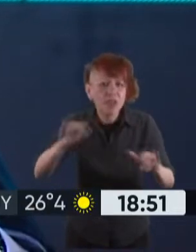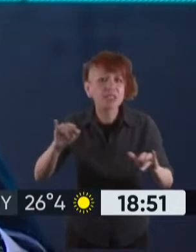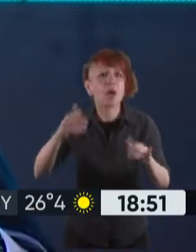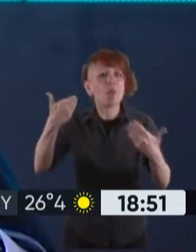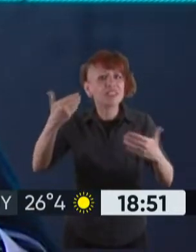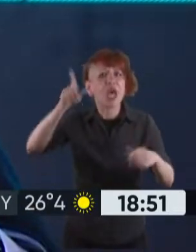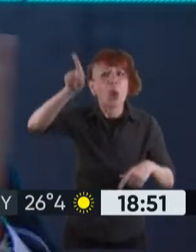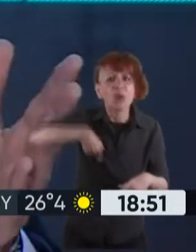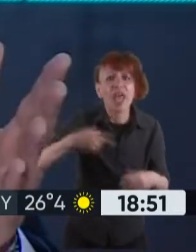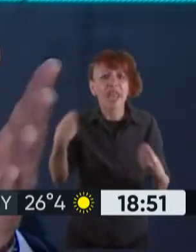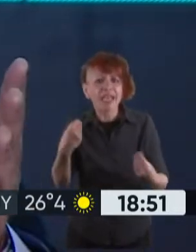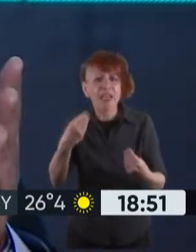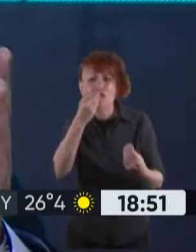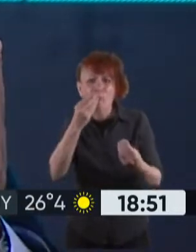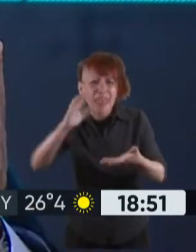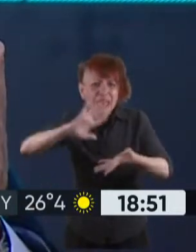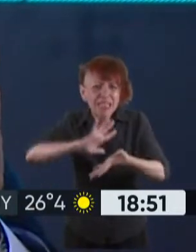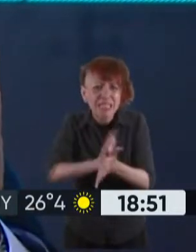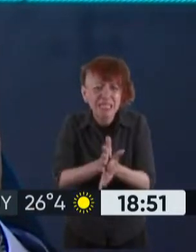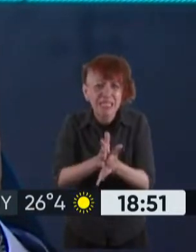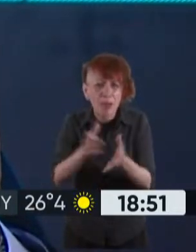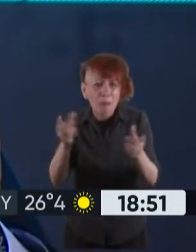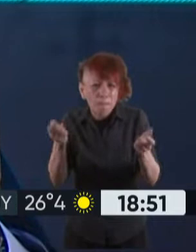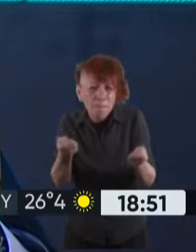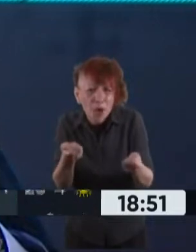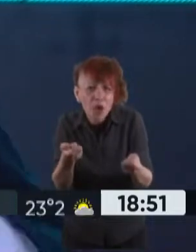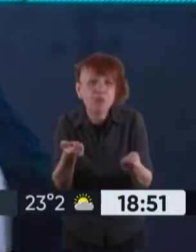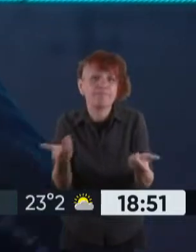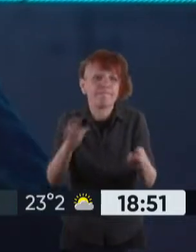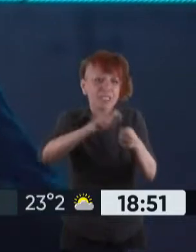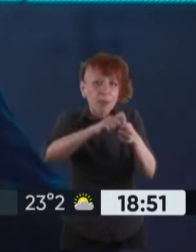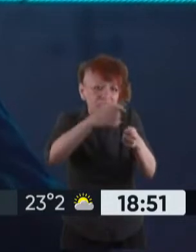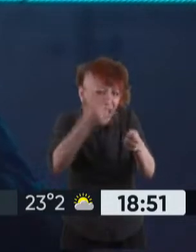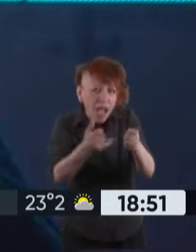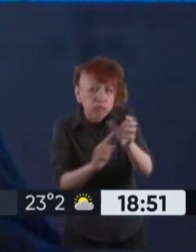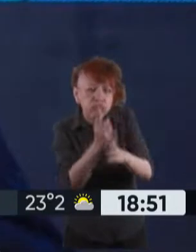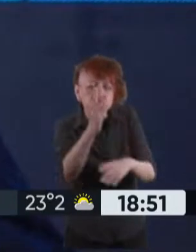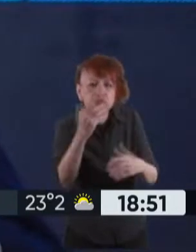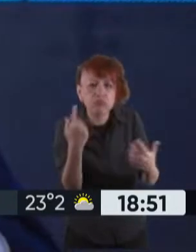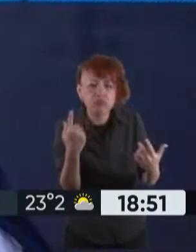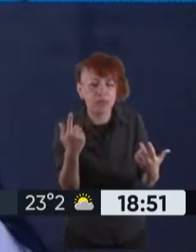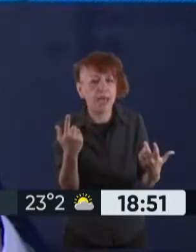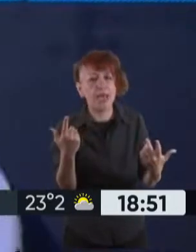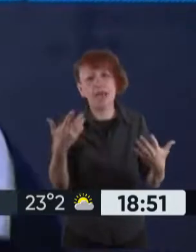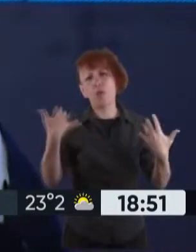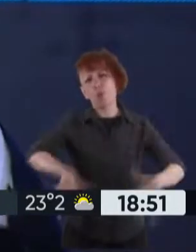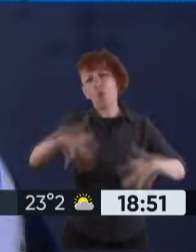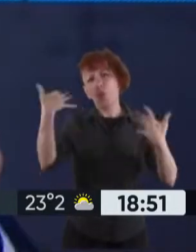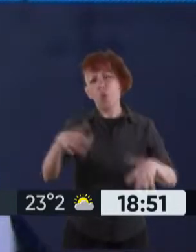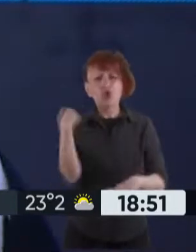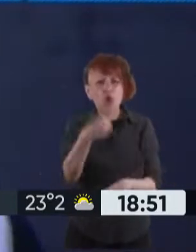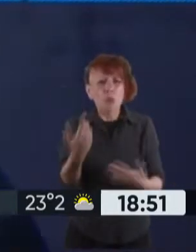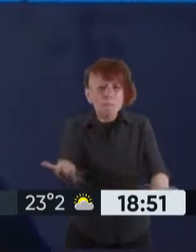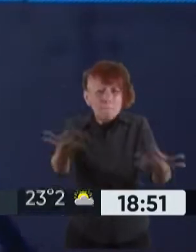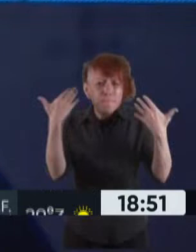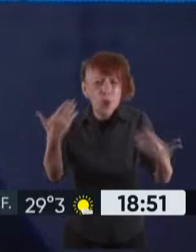planeta, eso es central. Ser capaces de haber desarrollado y de haber